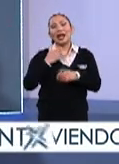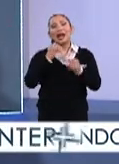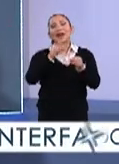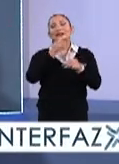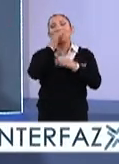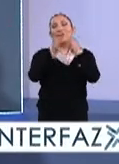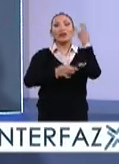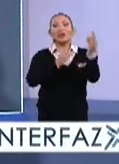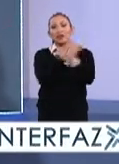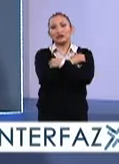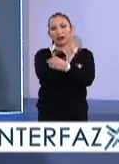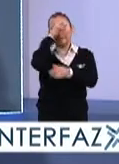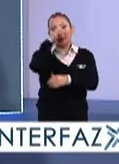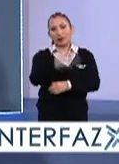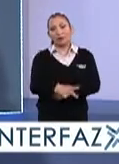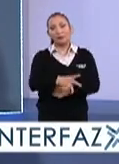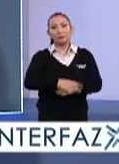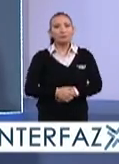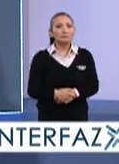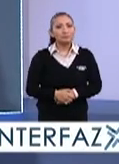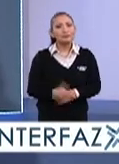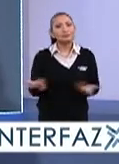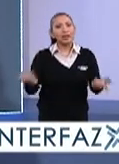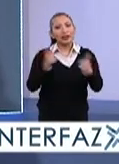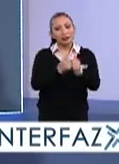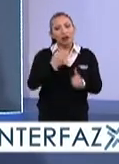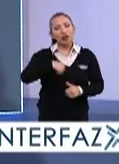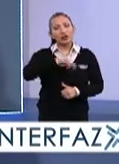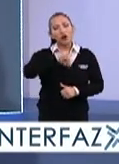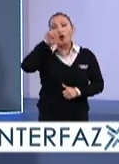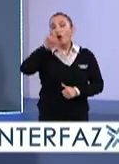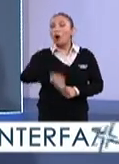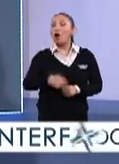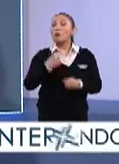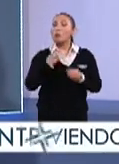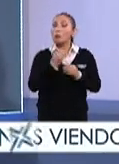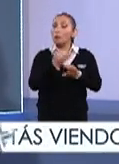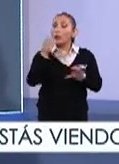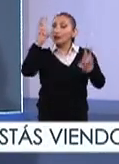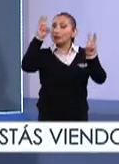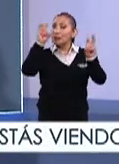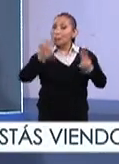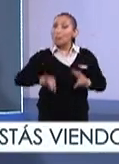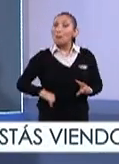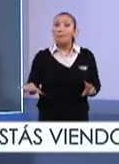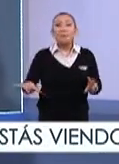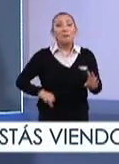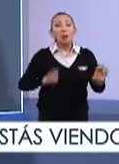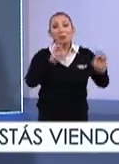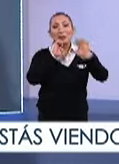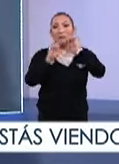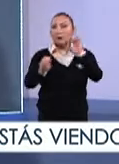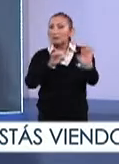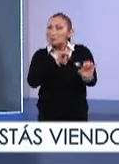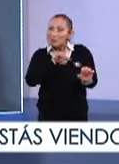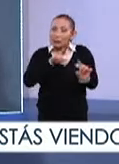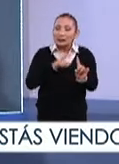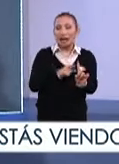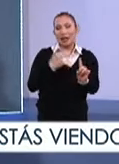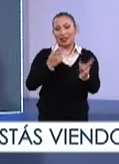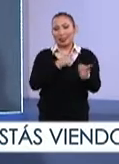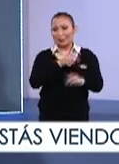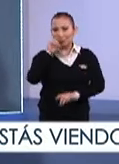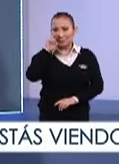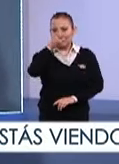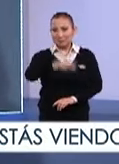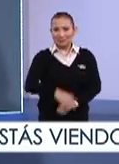Agencia Informativa de Educación de México. Quédense con nosotros, hoy tenemos muy interesantes temas, entrevistas exclusivas, no se las pueden